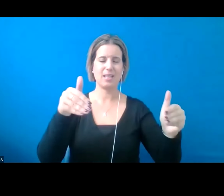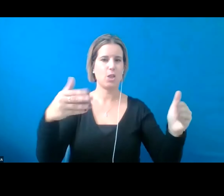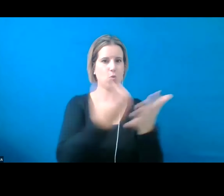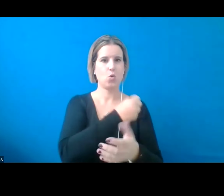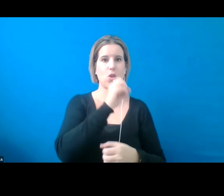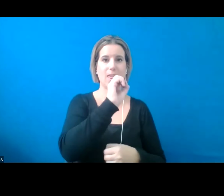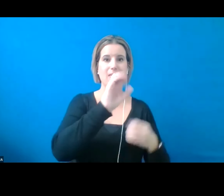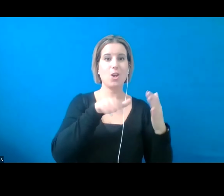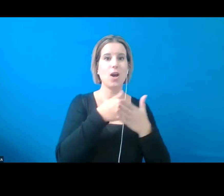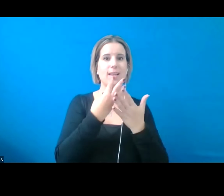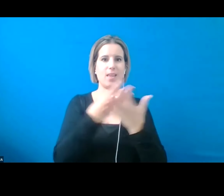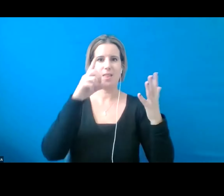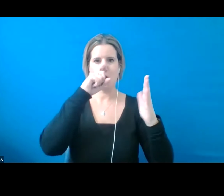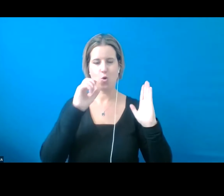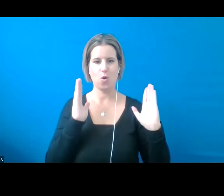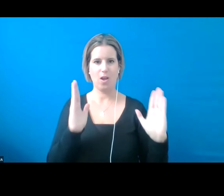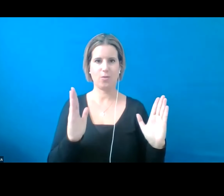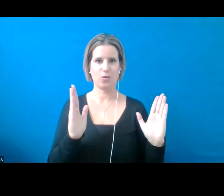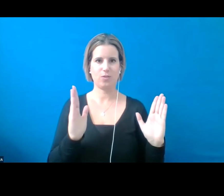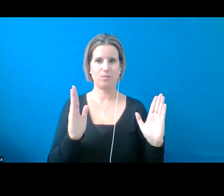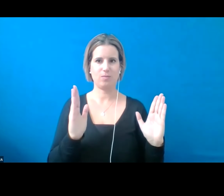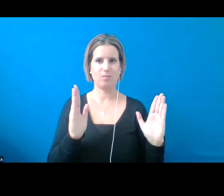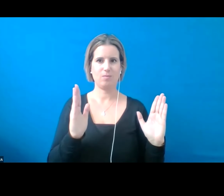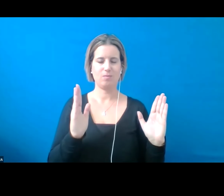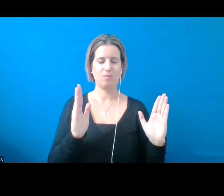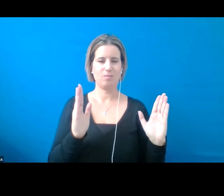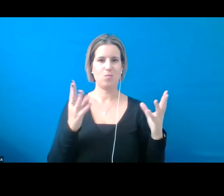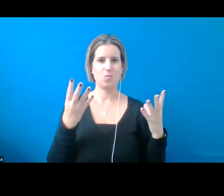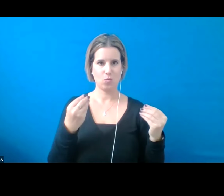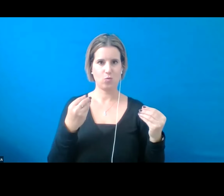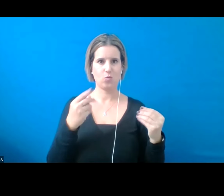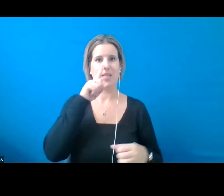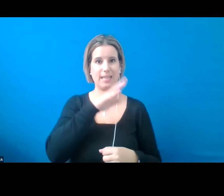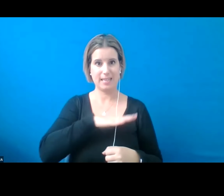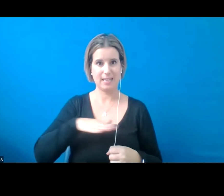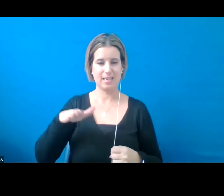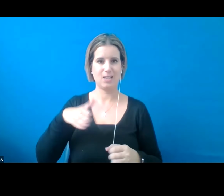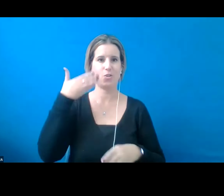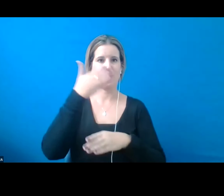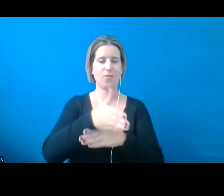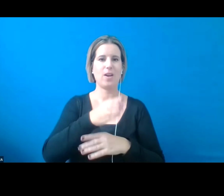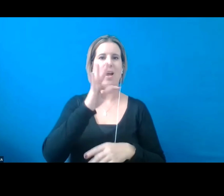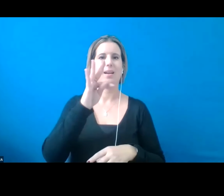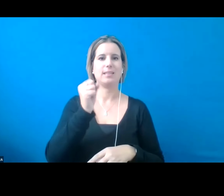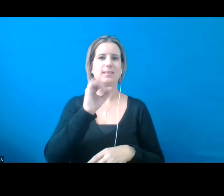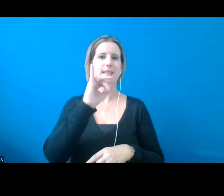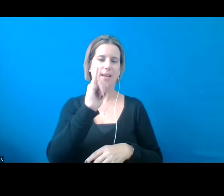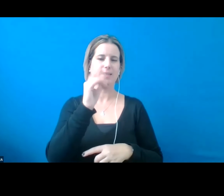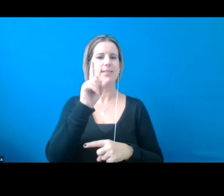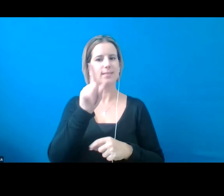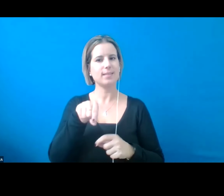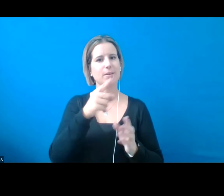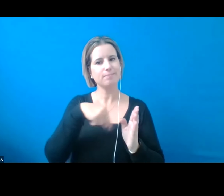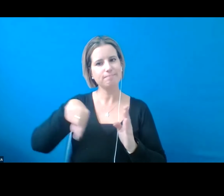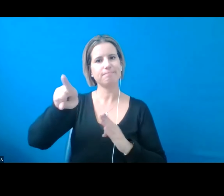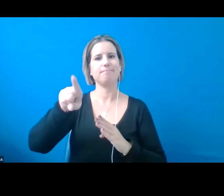hecho en bastantes de los niños autistas que acuden a los CAI también son derivados